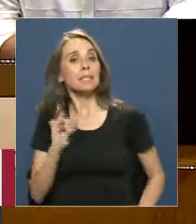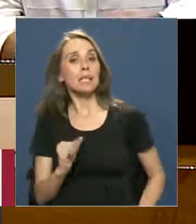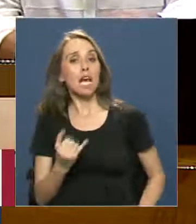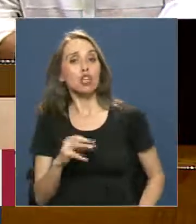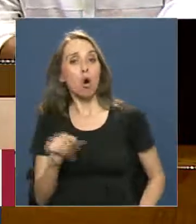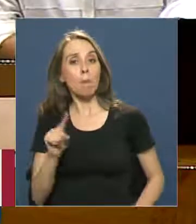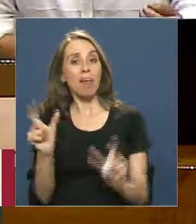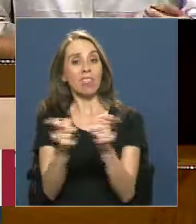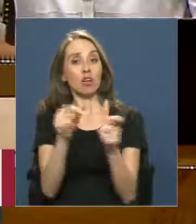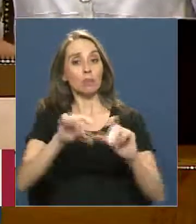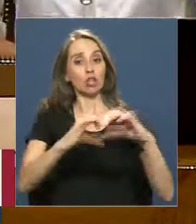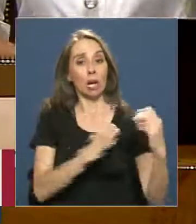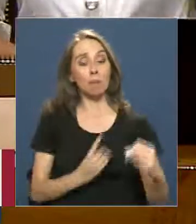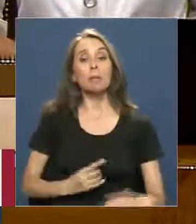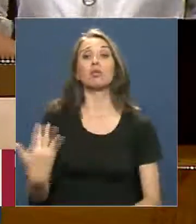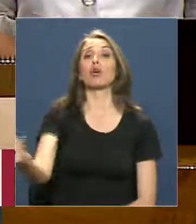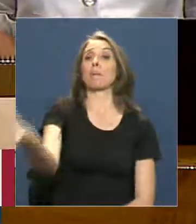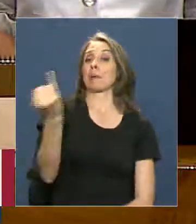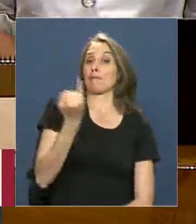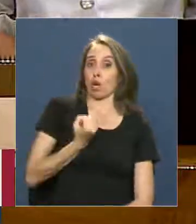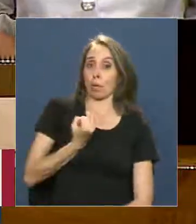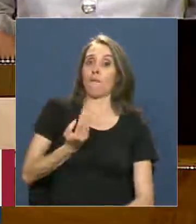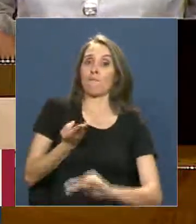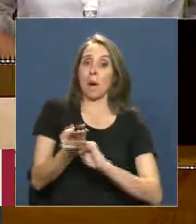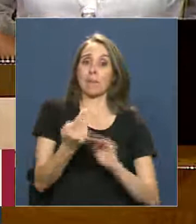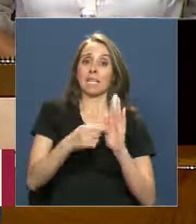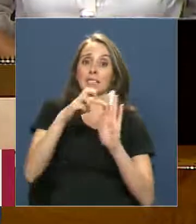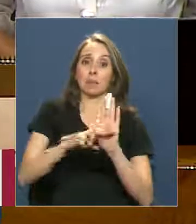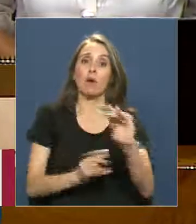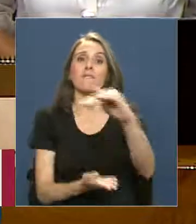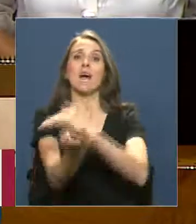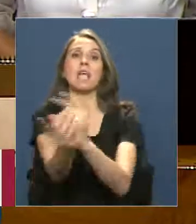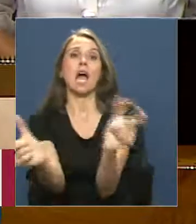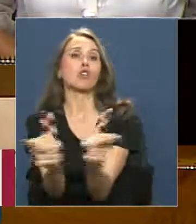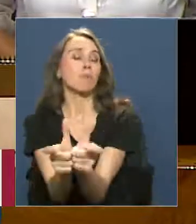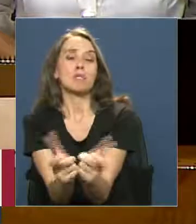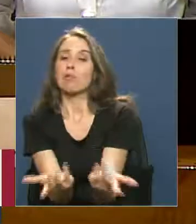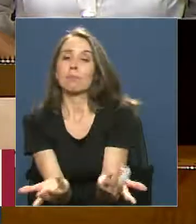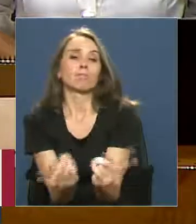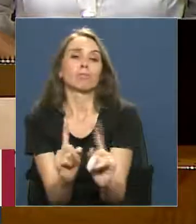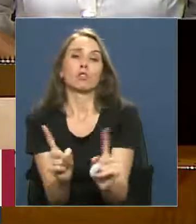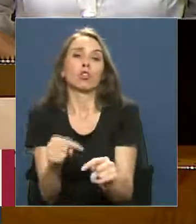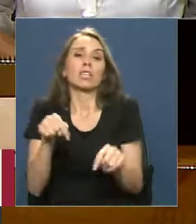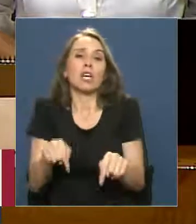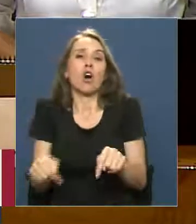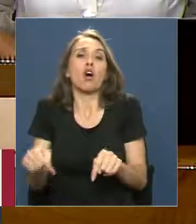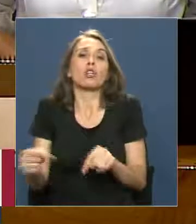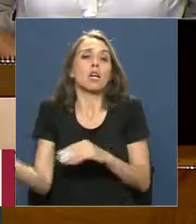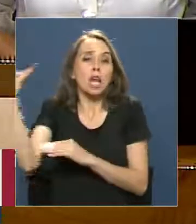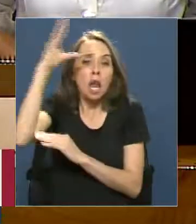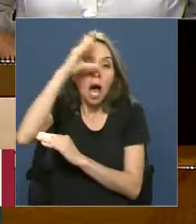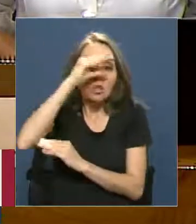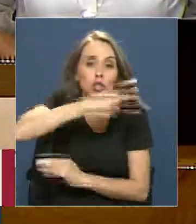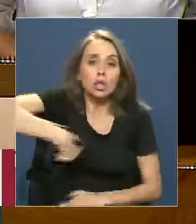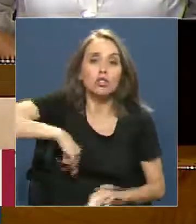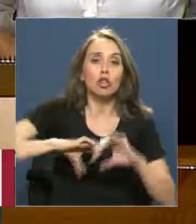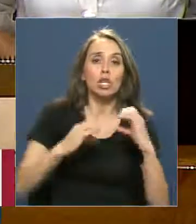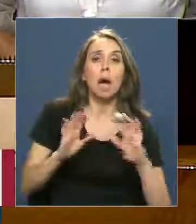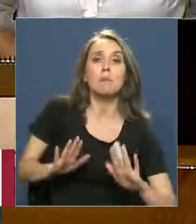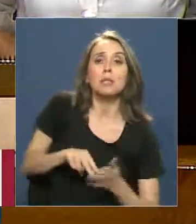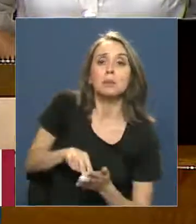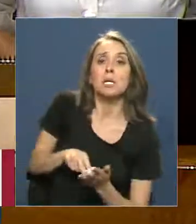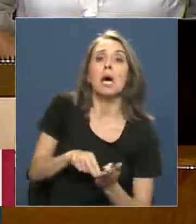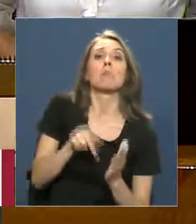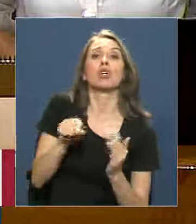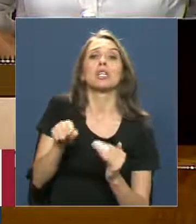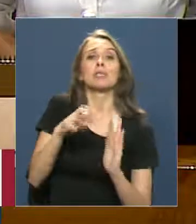me ha informado de que se solicitará que ingrese a comisión. Por lo tanto, no tiene sentido que estemos hoy día en la noche para votar algo que va a ir a